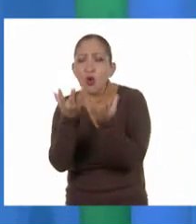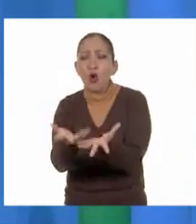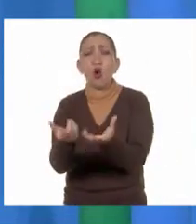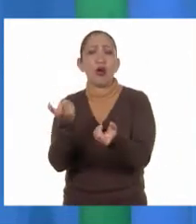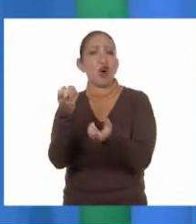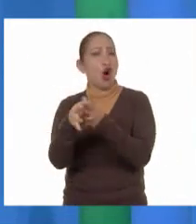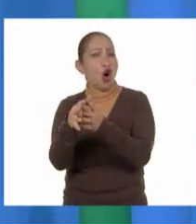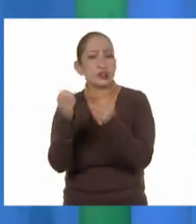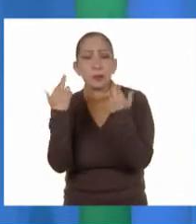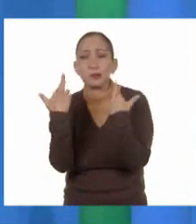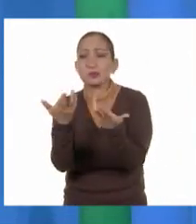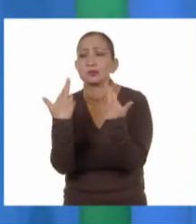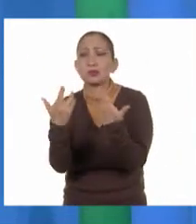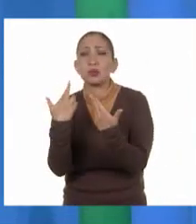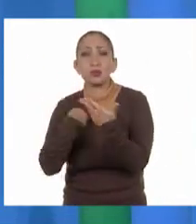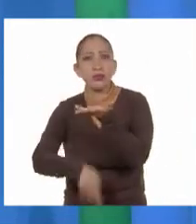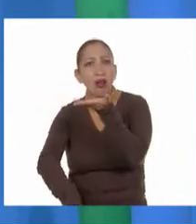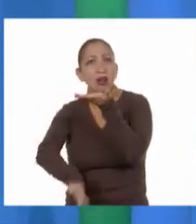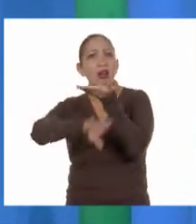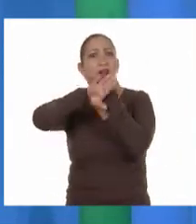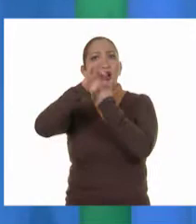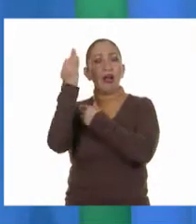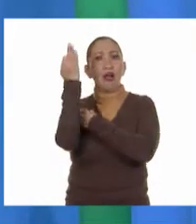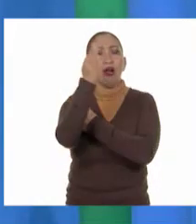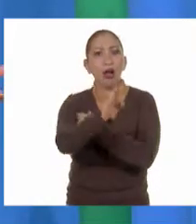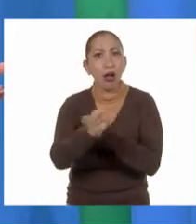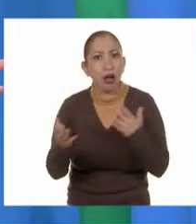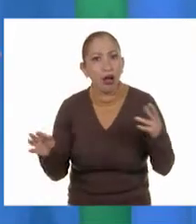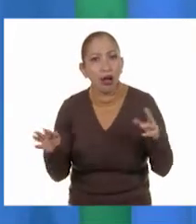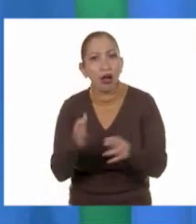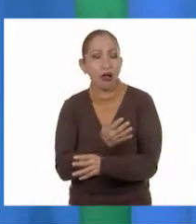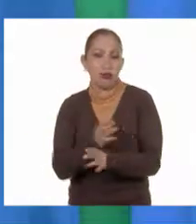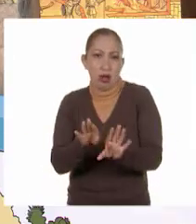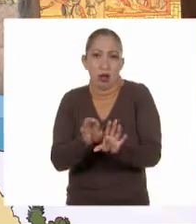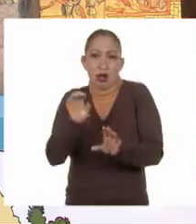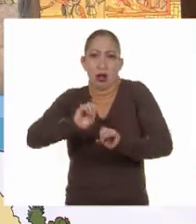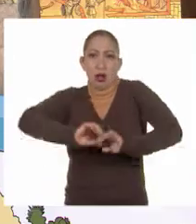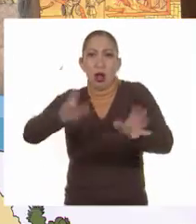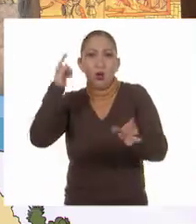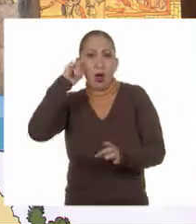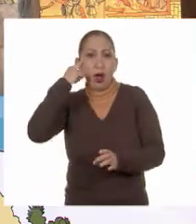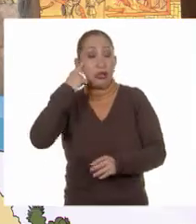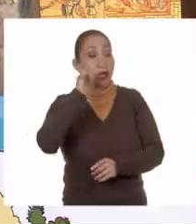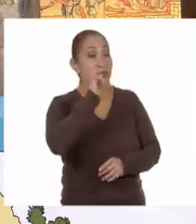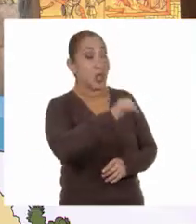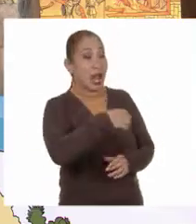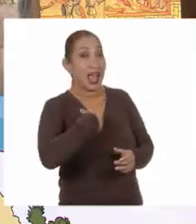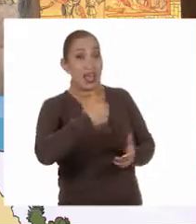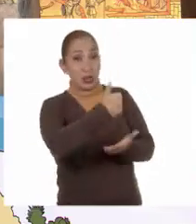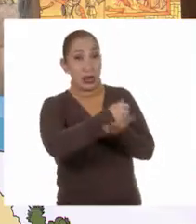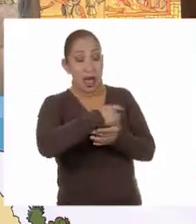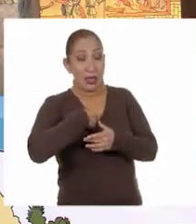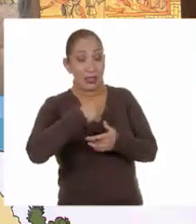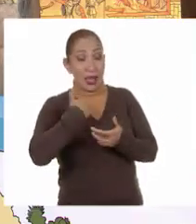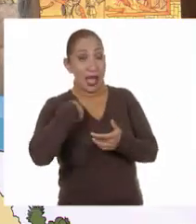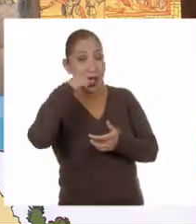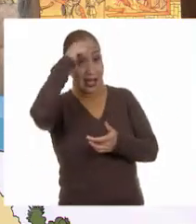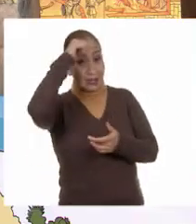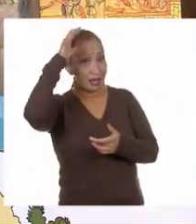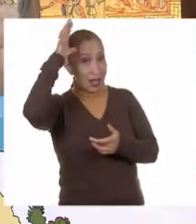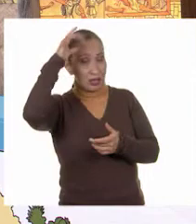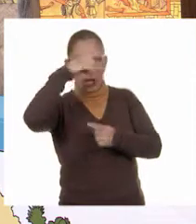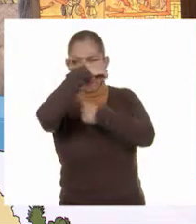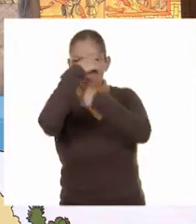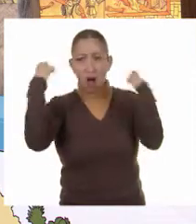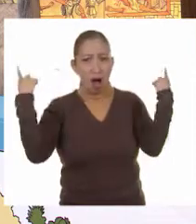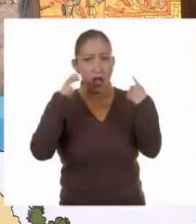riqueza, y ellos responden con una agresión así, pues claro. Como dices, la capital mexica estaba harta de los españoles